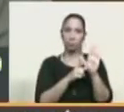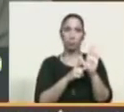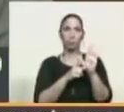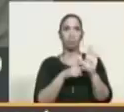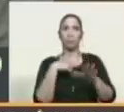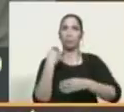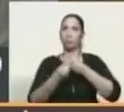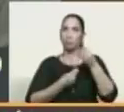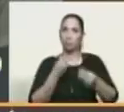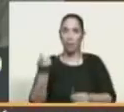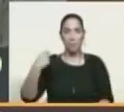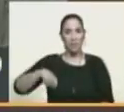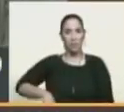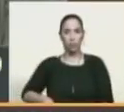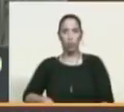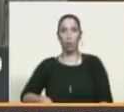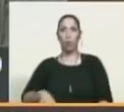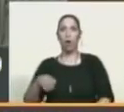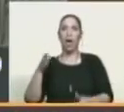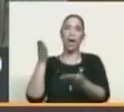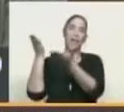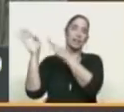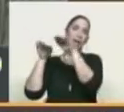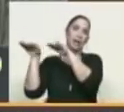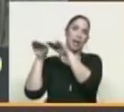pues, la inversión extranjera aquí en Venezuela.